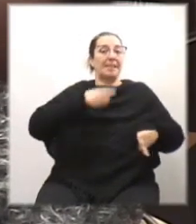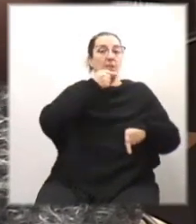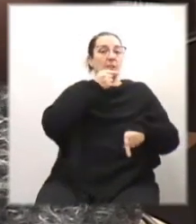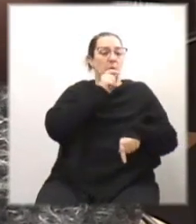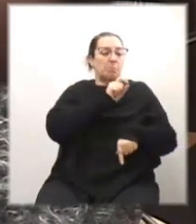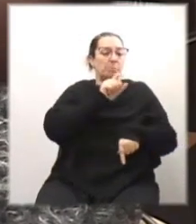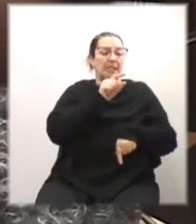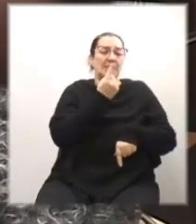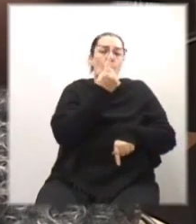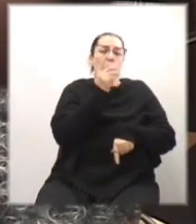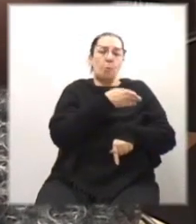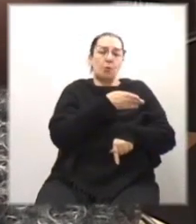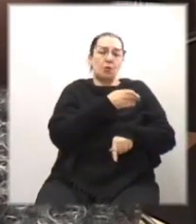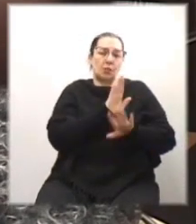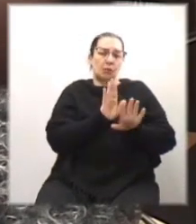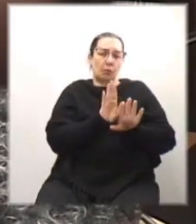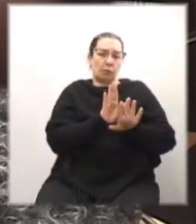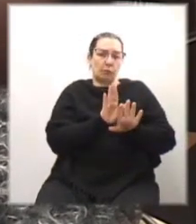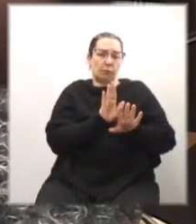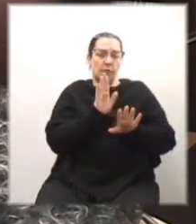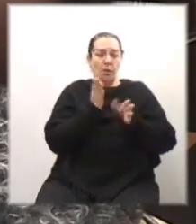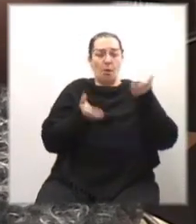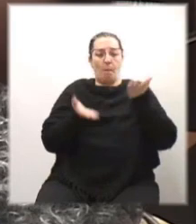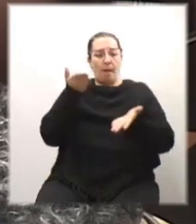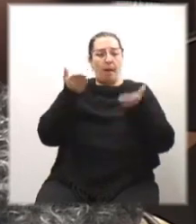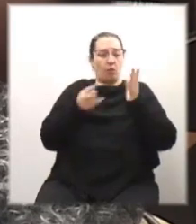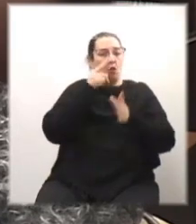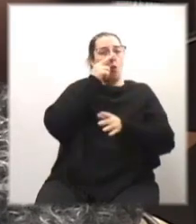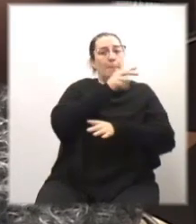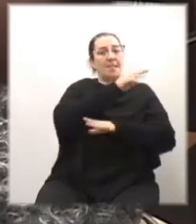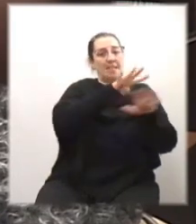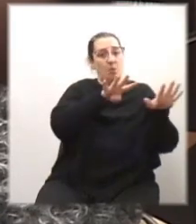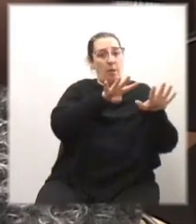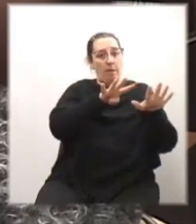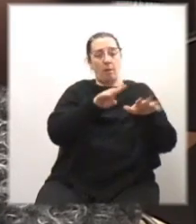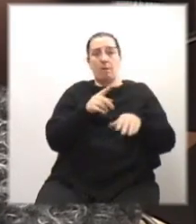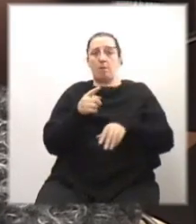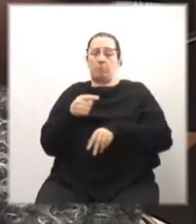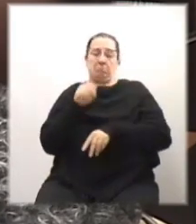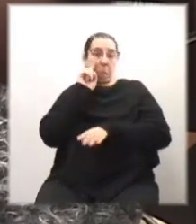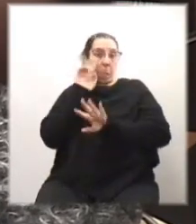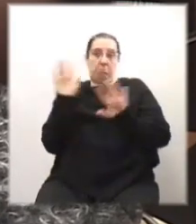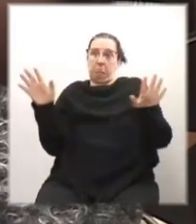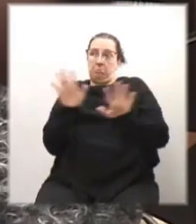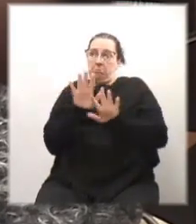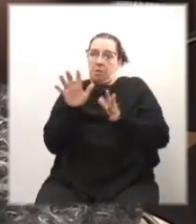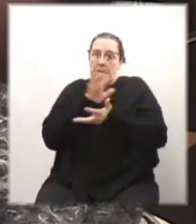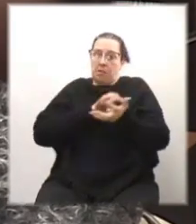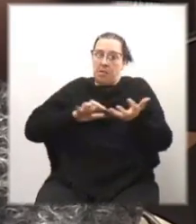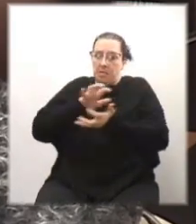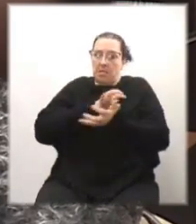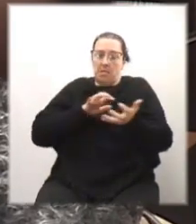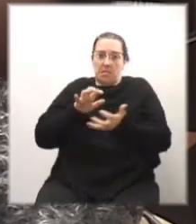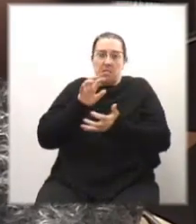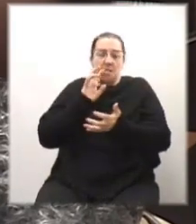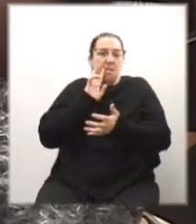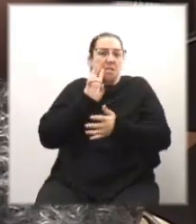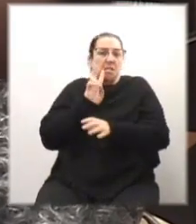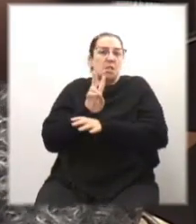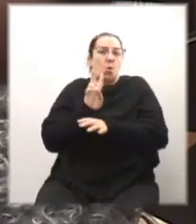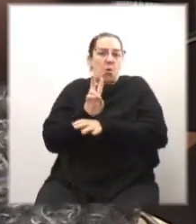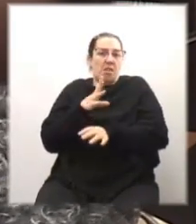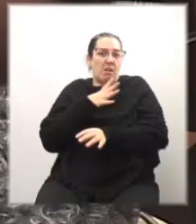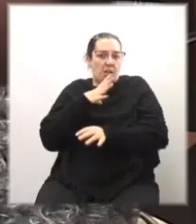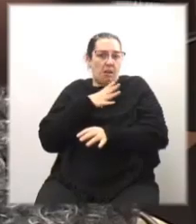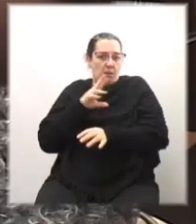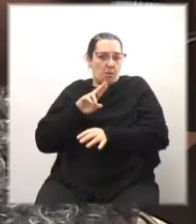un 1% respecto a 2019, lo que no se condice con la crisis de seguridad que vive el país y